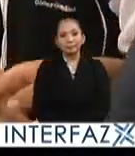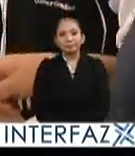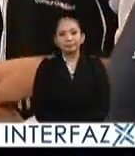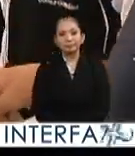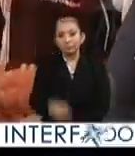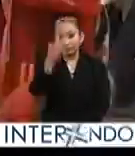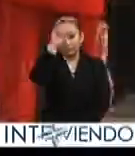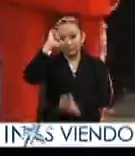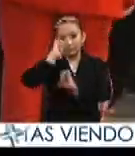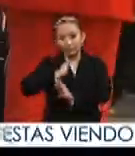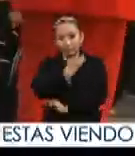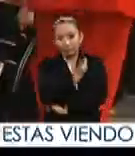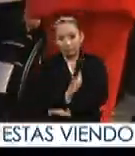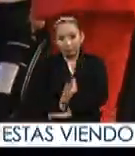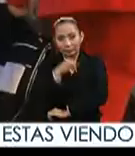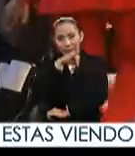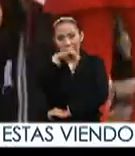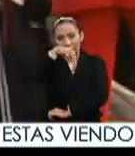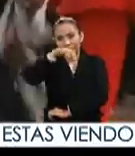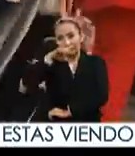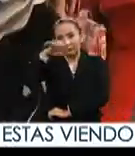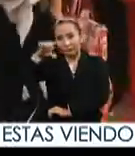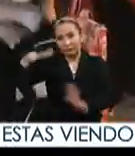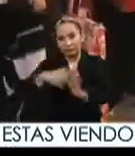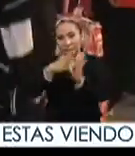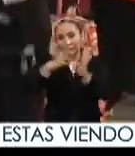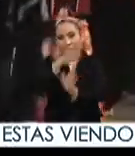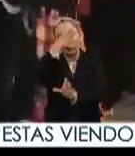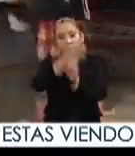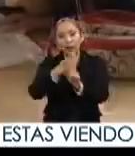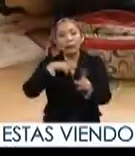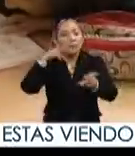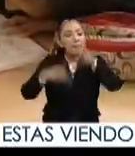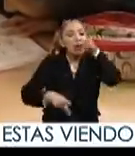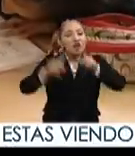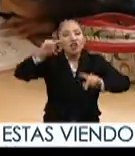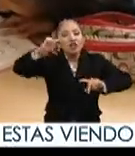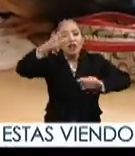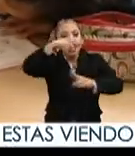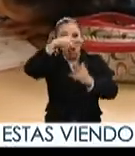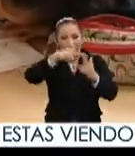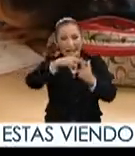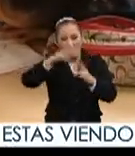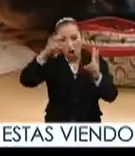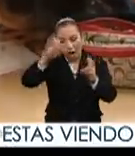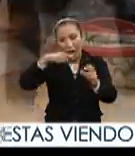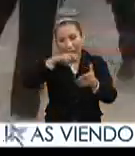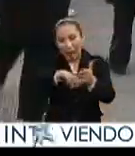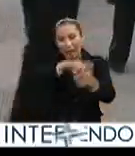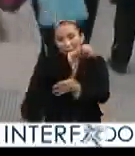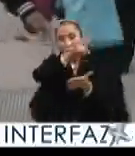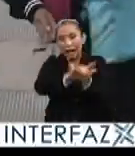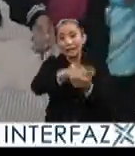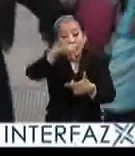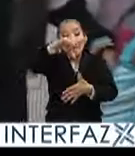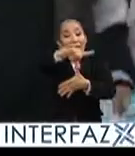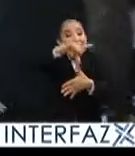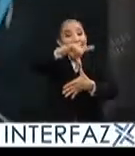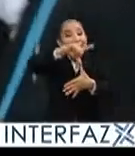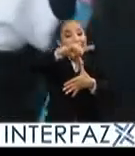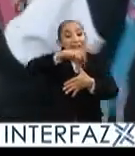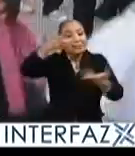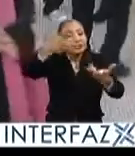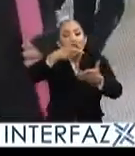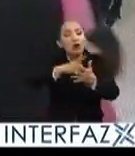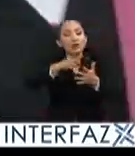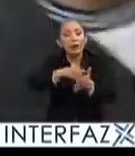La consejera presidenta del INEE participó en el 4º Diálogo Técnico Regional, las reformas educativas en América Latina, que se